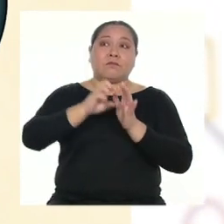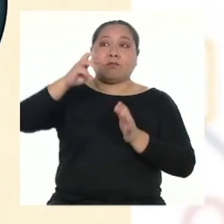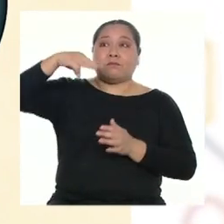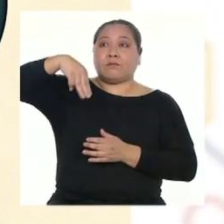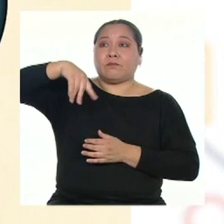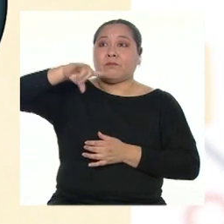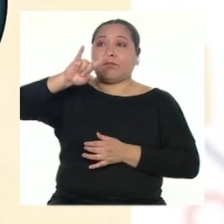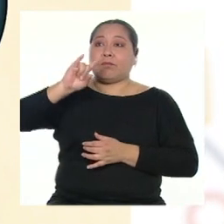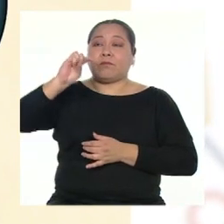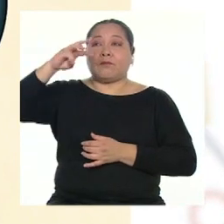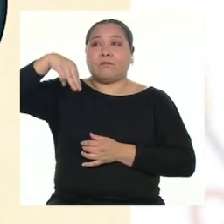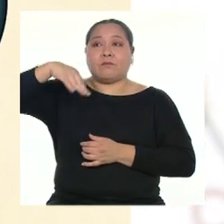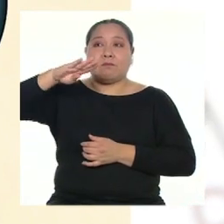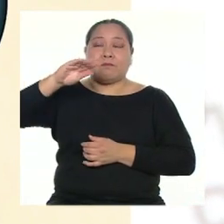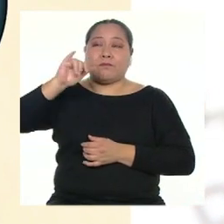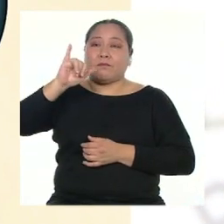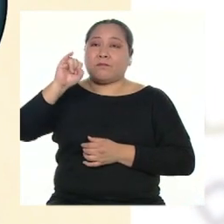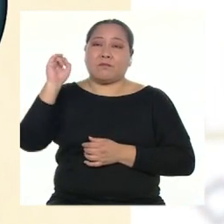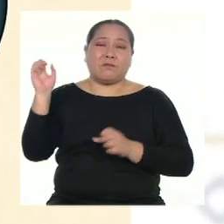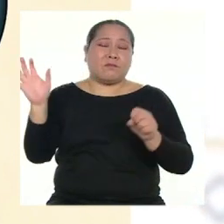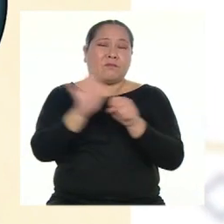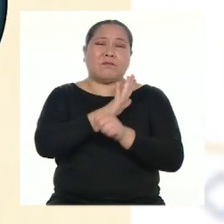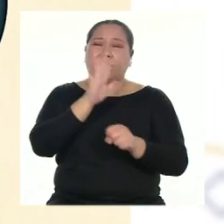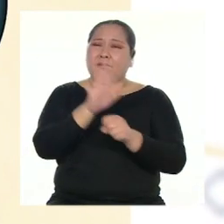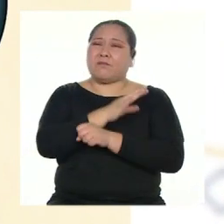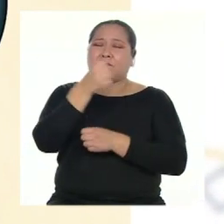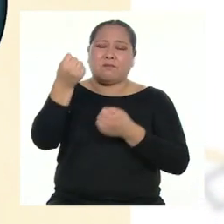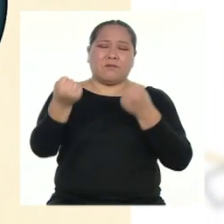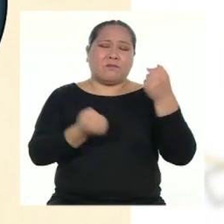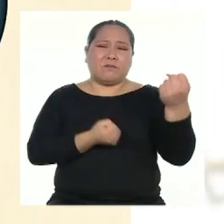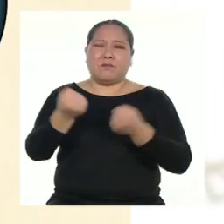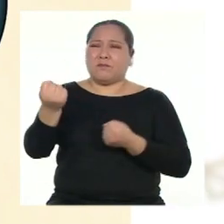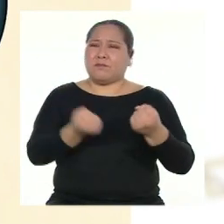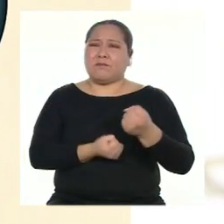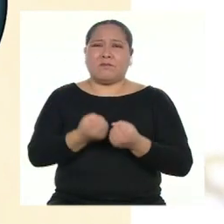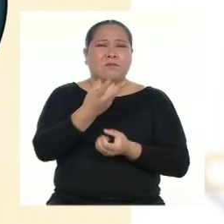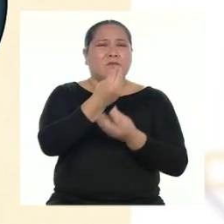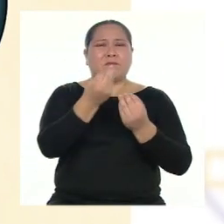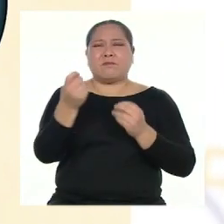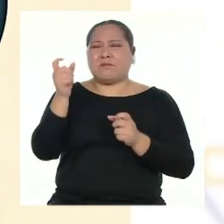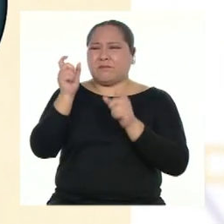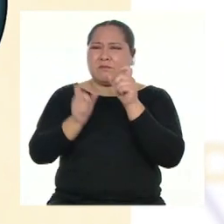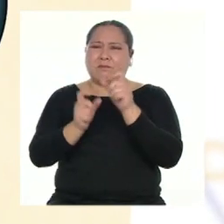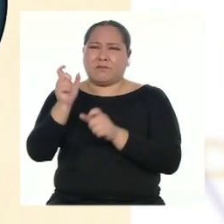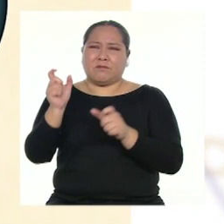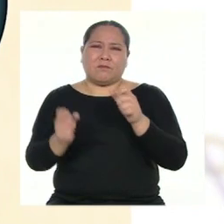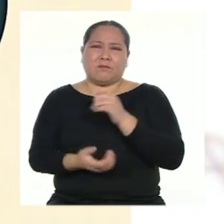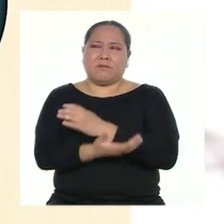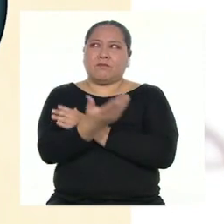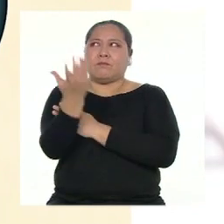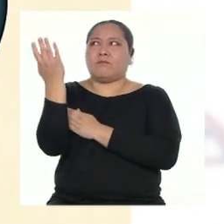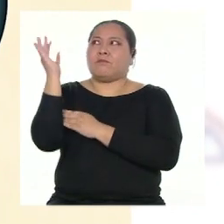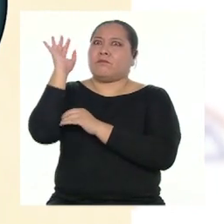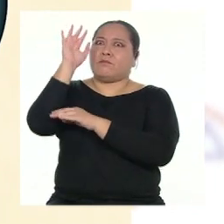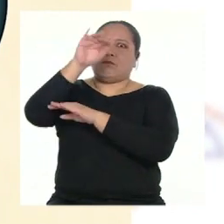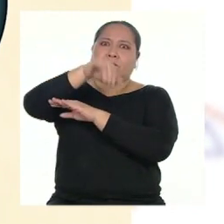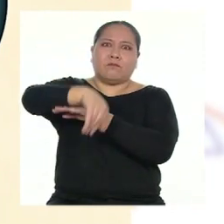Nueva Delhi están repletas de vehículos y personas, la gran mayoría del tiempo, lo